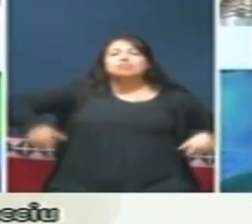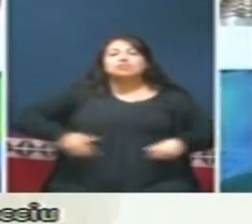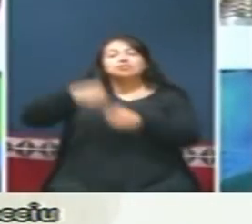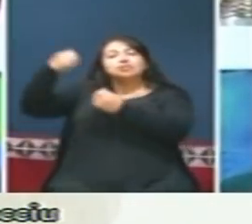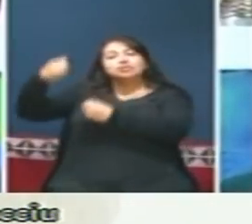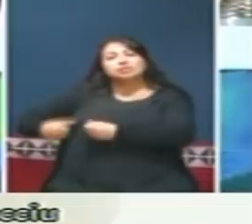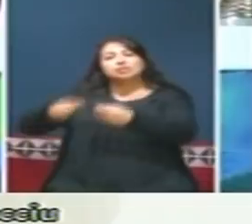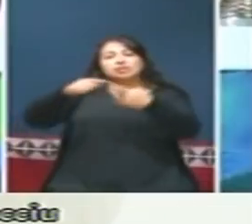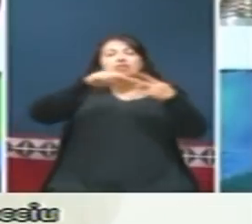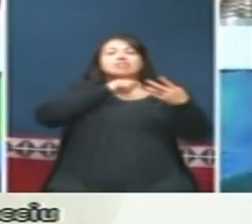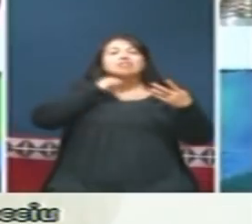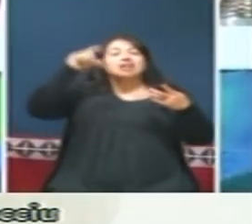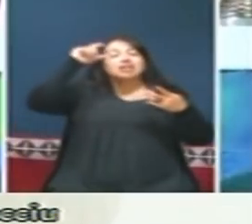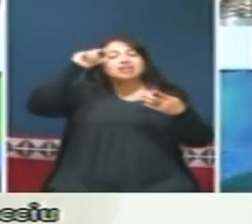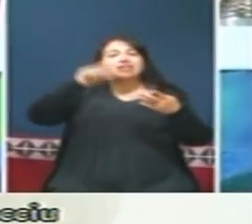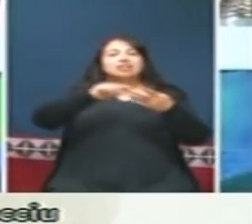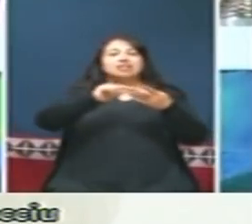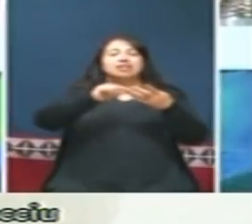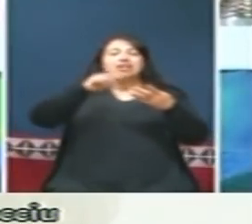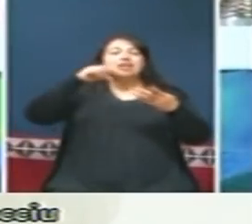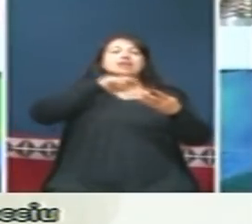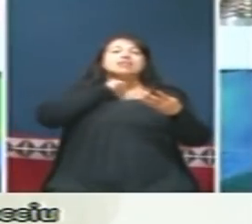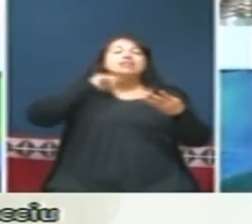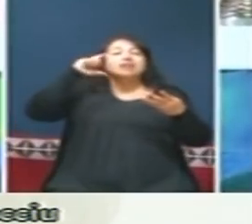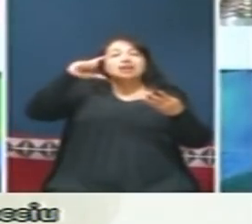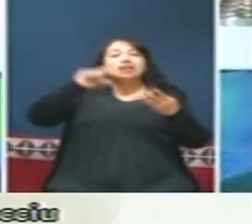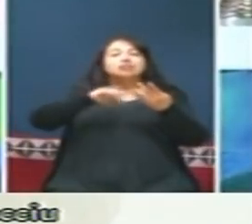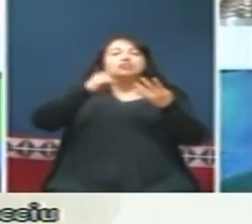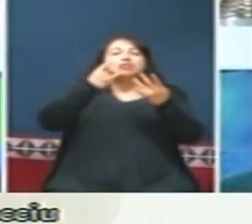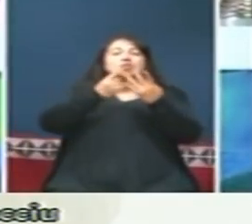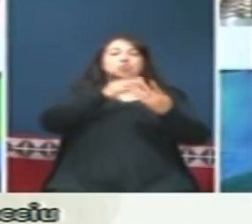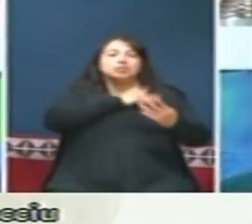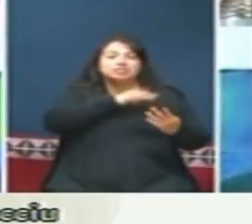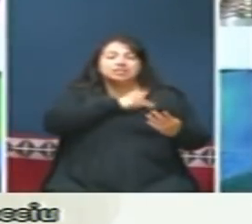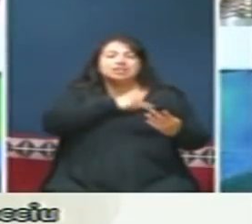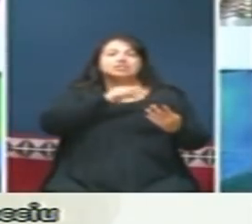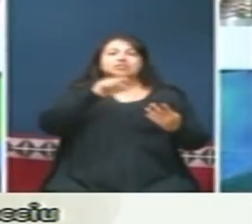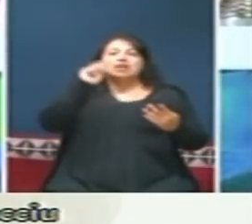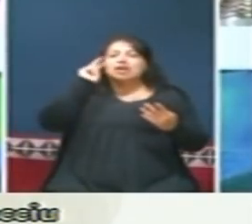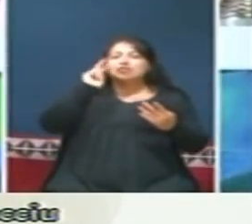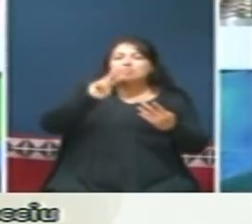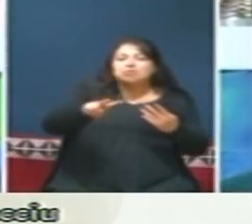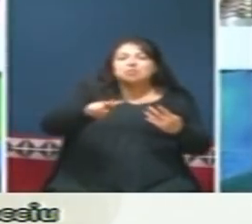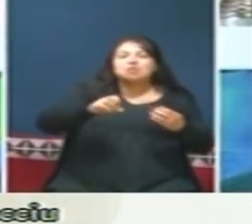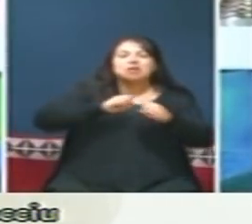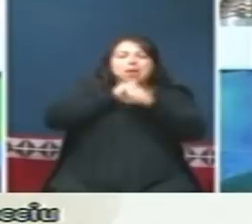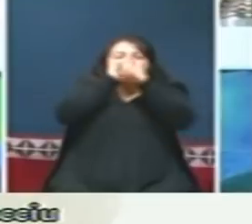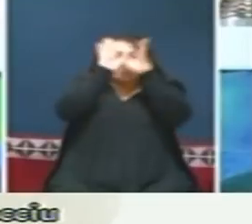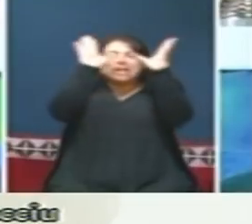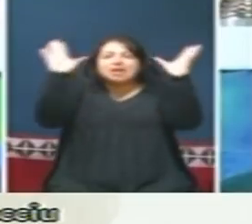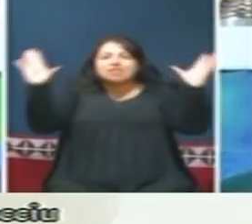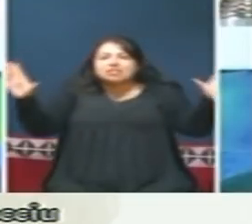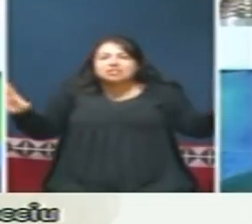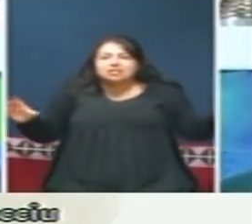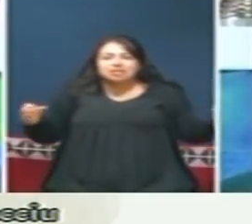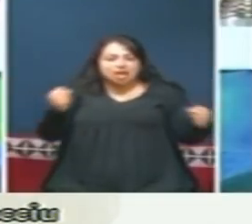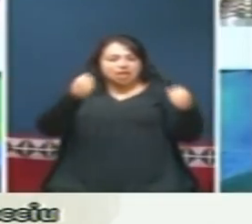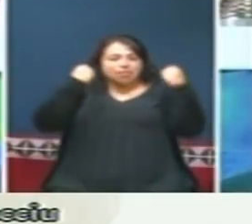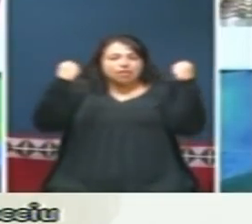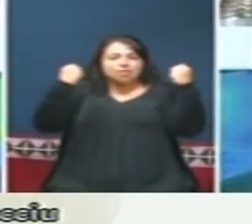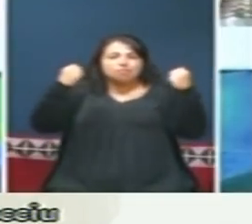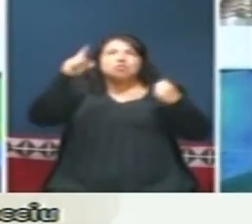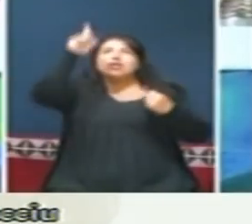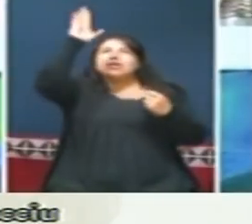Gabriel, José y Wenceslao. En su martirio se manifiestan las maravillas de tu poder, porque en tu bondad